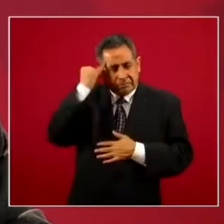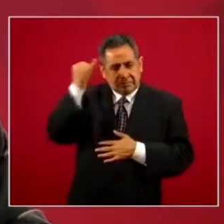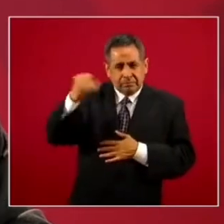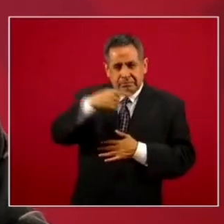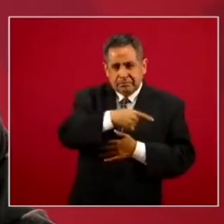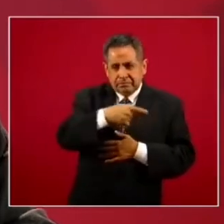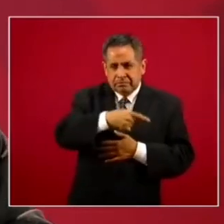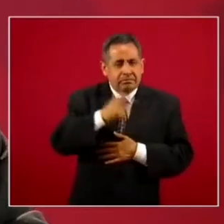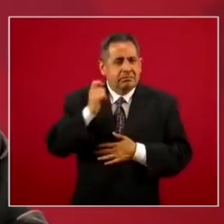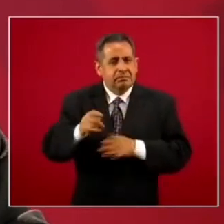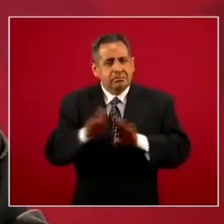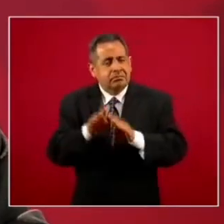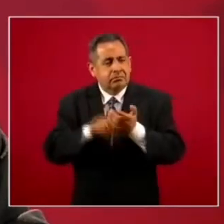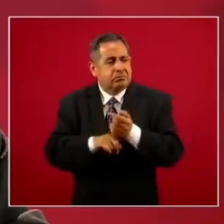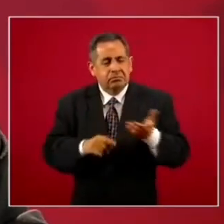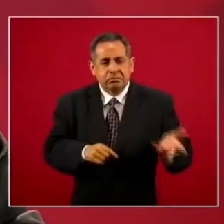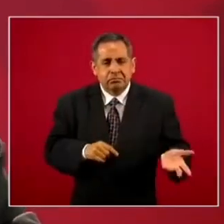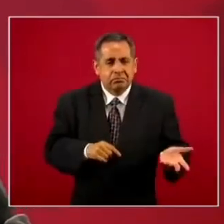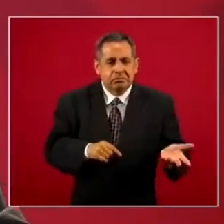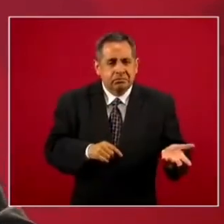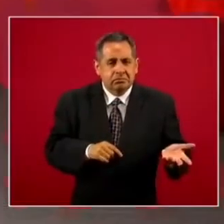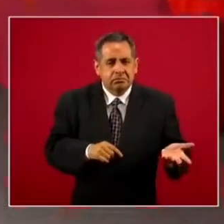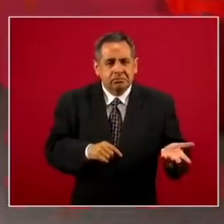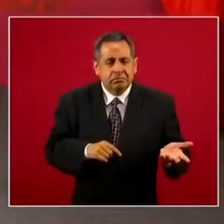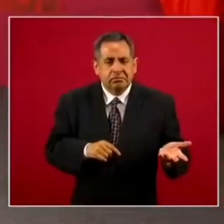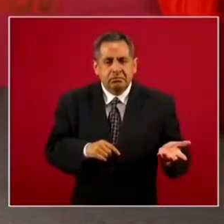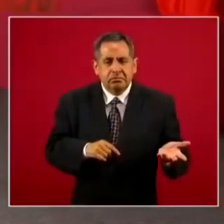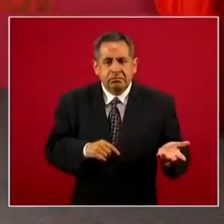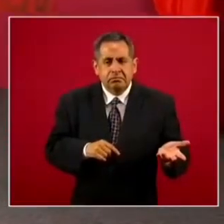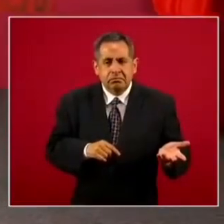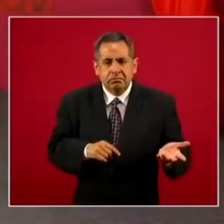Imagínense lo que significó que